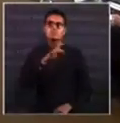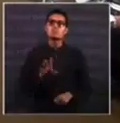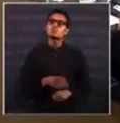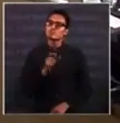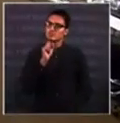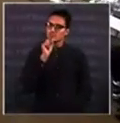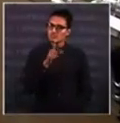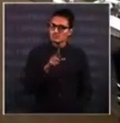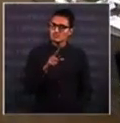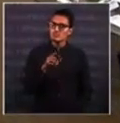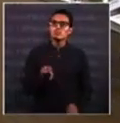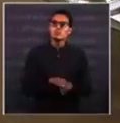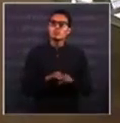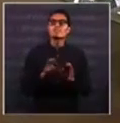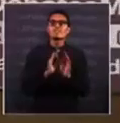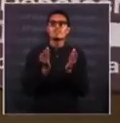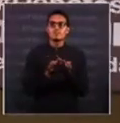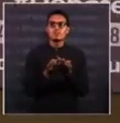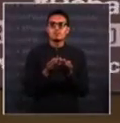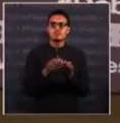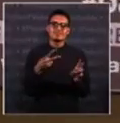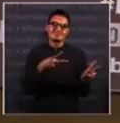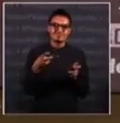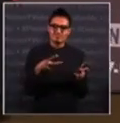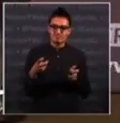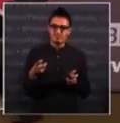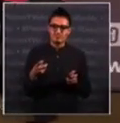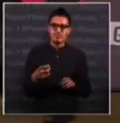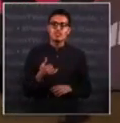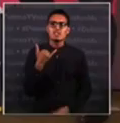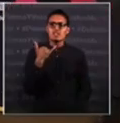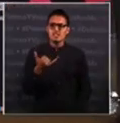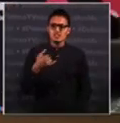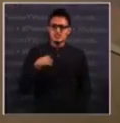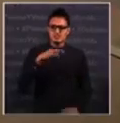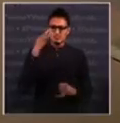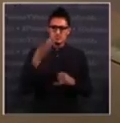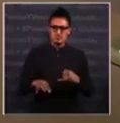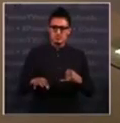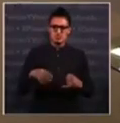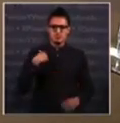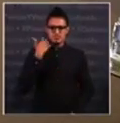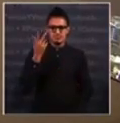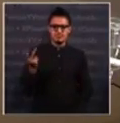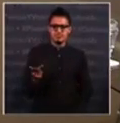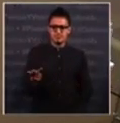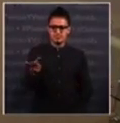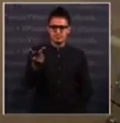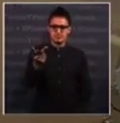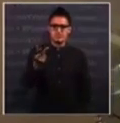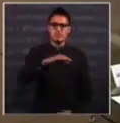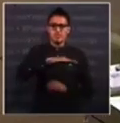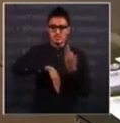también son objeto de la delincuencia. Y por último, en esto quisiera preguntarle si todos nosotros,